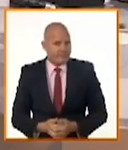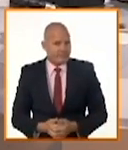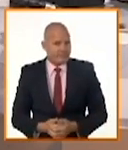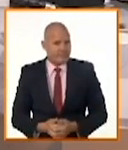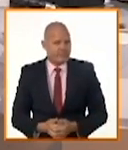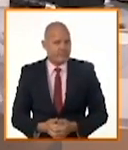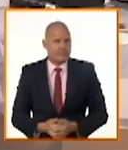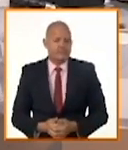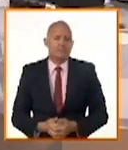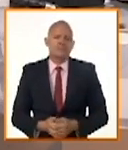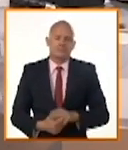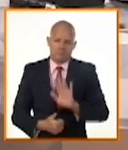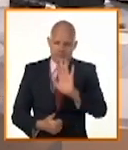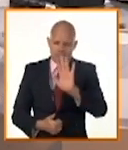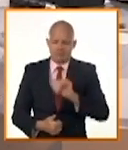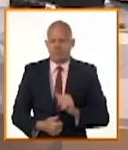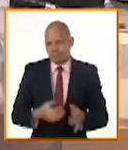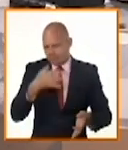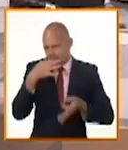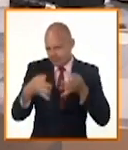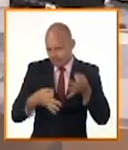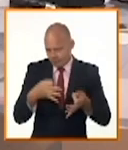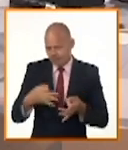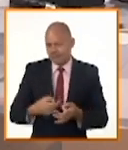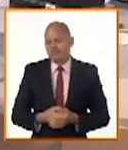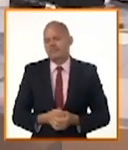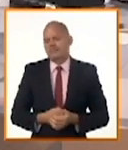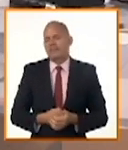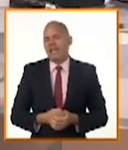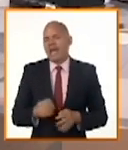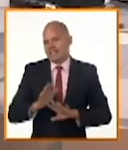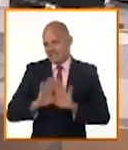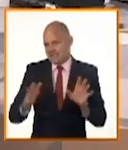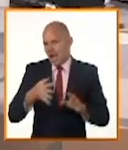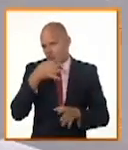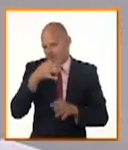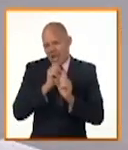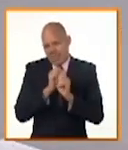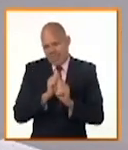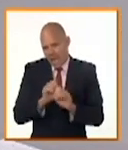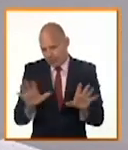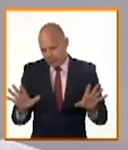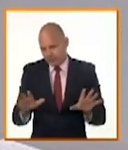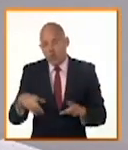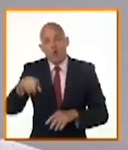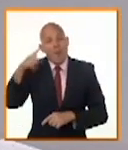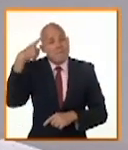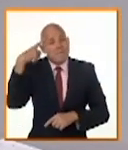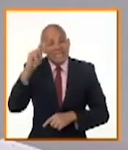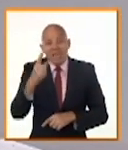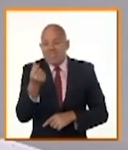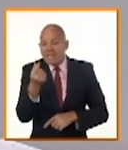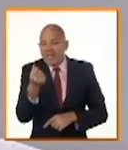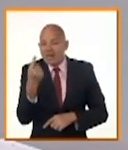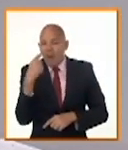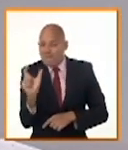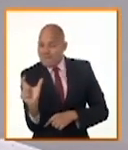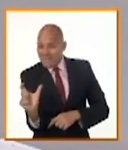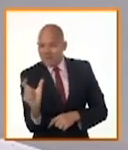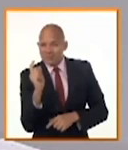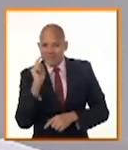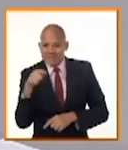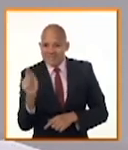bien perfecto primero el efectivo no desaparece y todos los comercios que ofrecen bienes y servicios podrán seguir